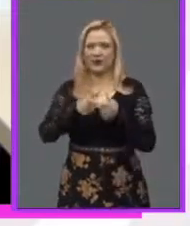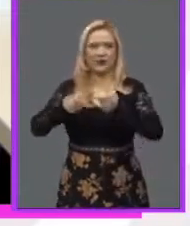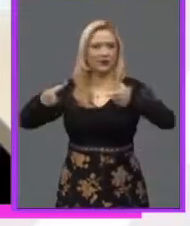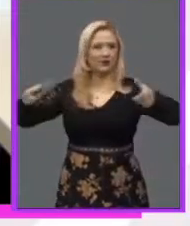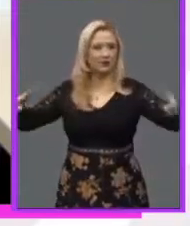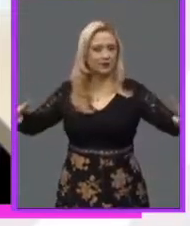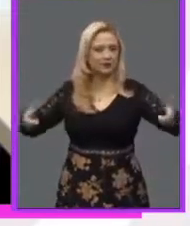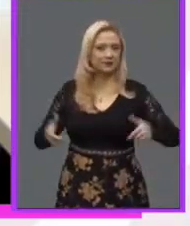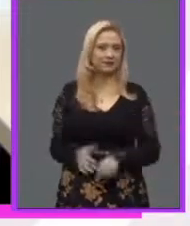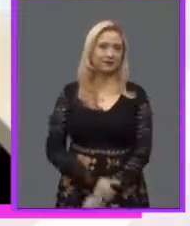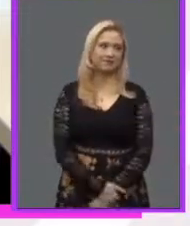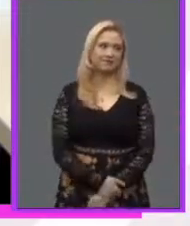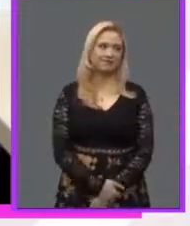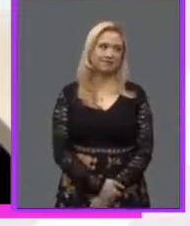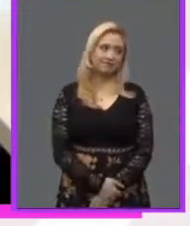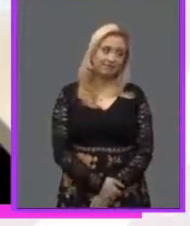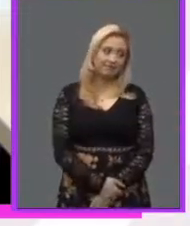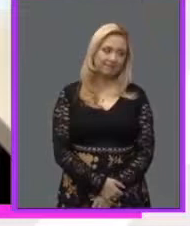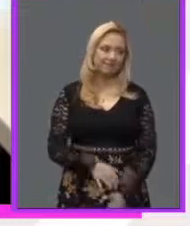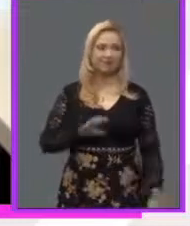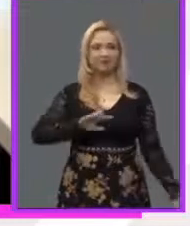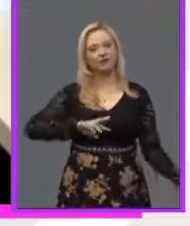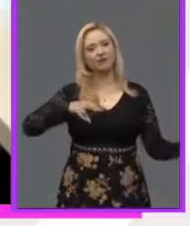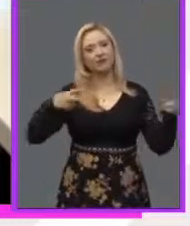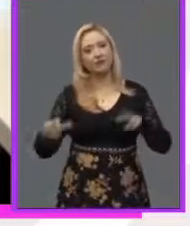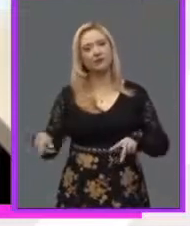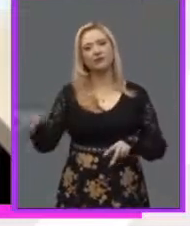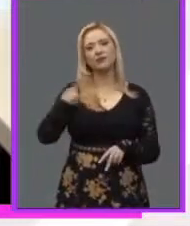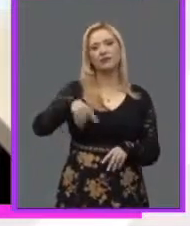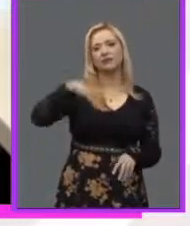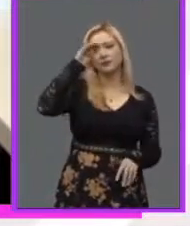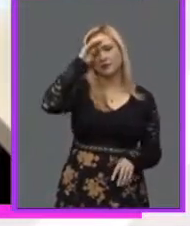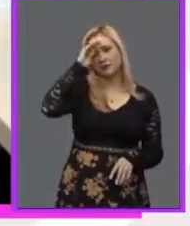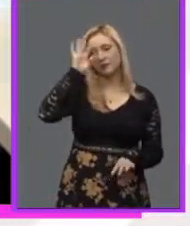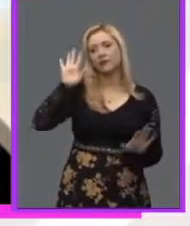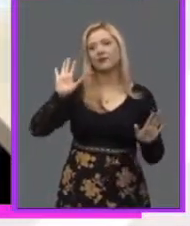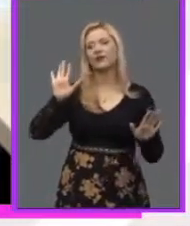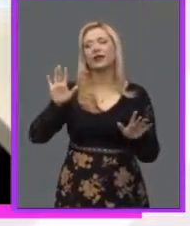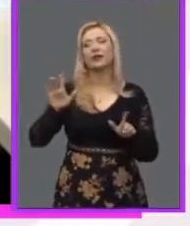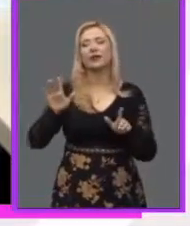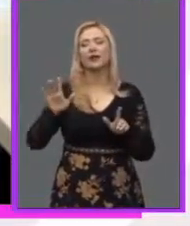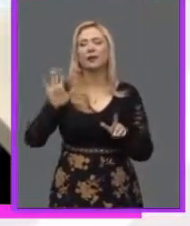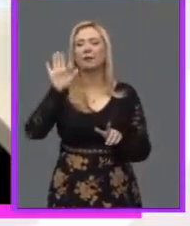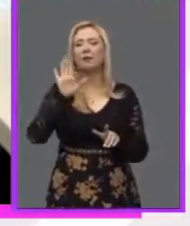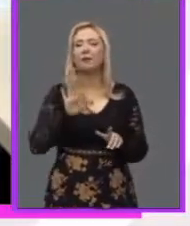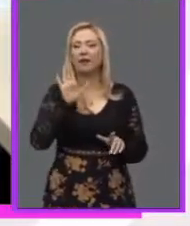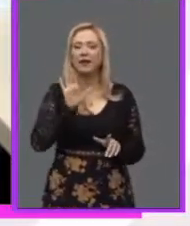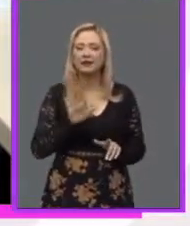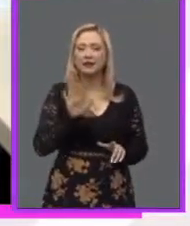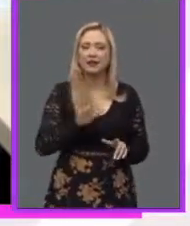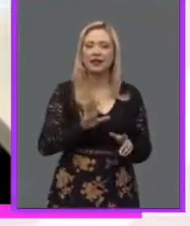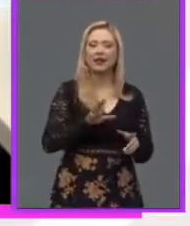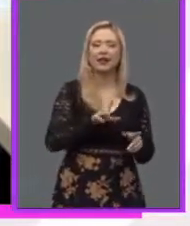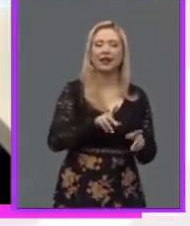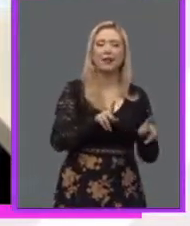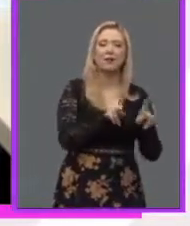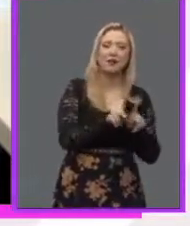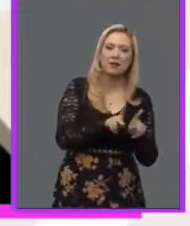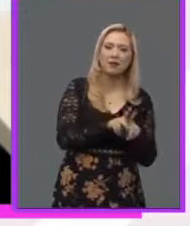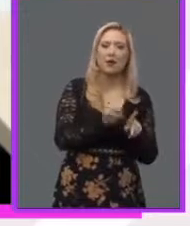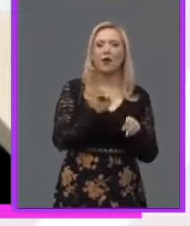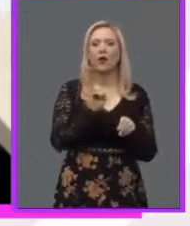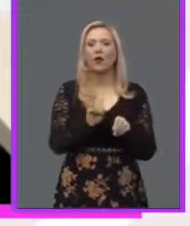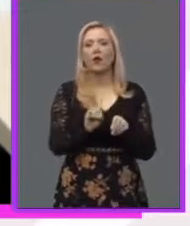como que, no sé, algunos dirán que su hermano gemelo, otros dirán que su hijo, otros dirán que el primo de